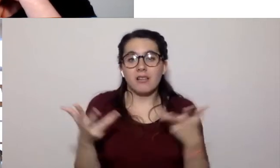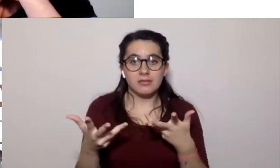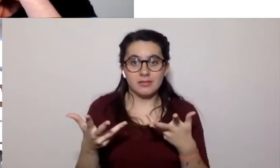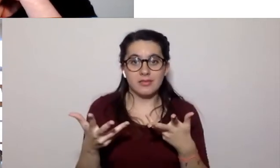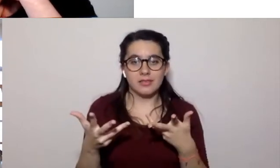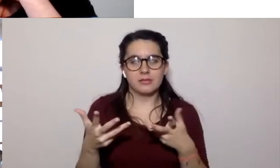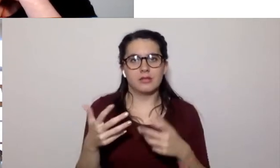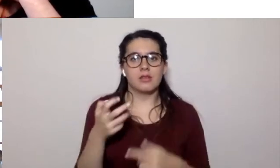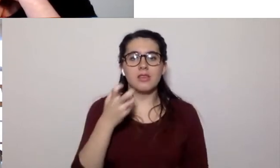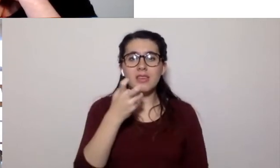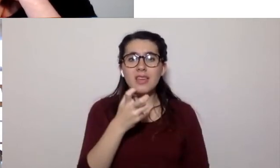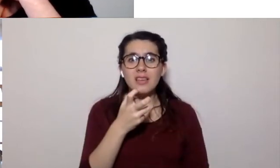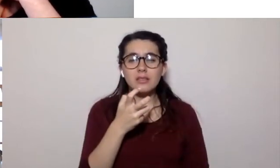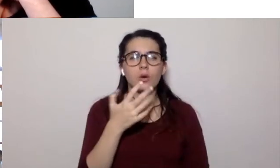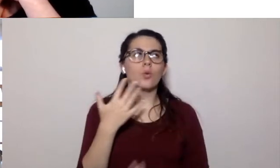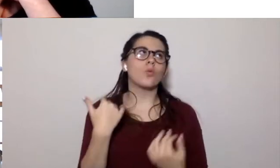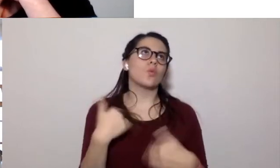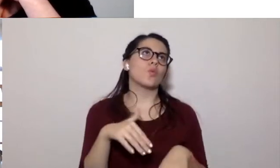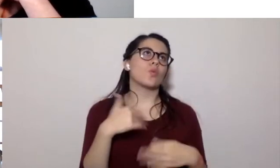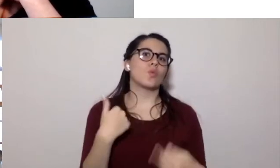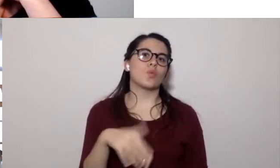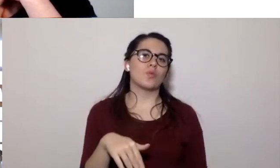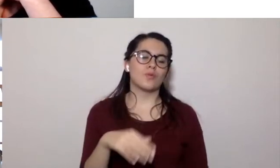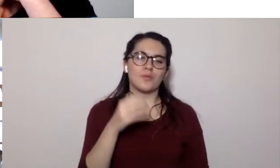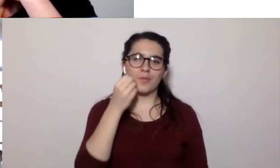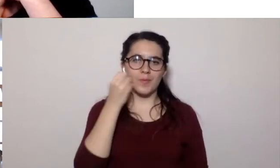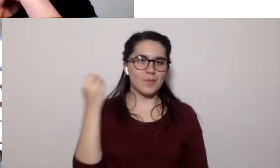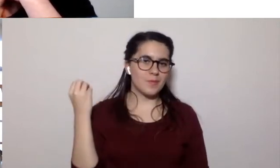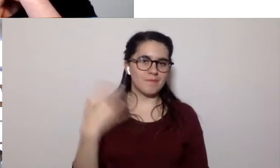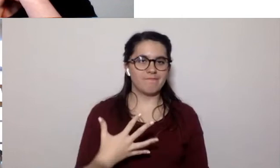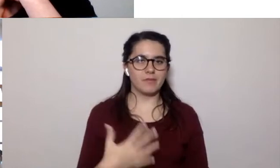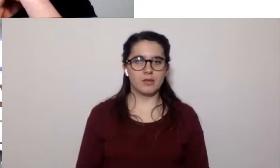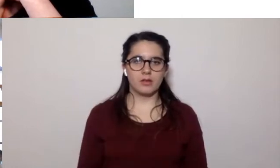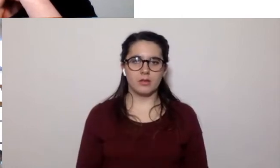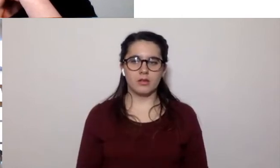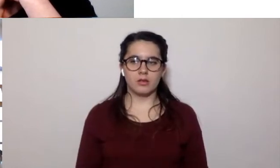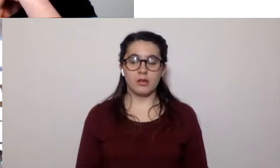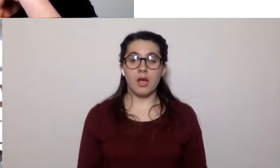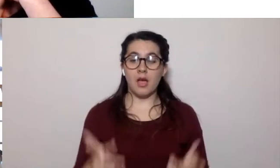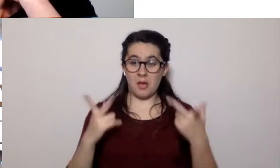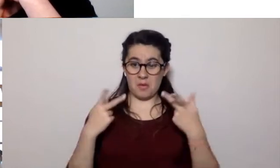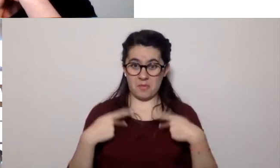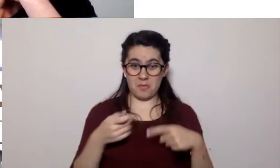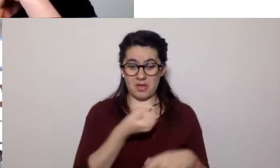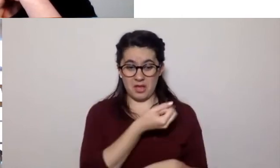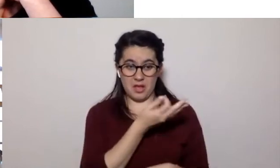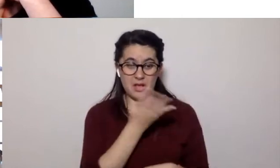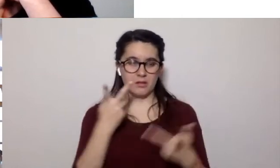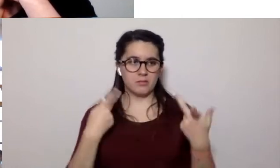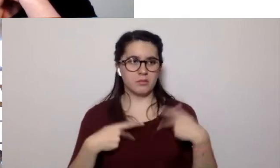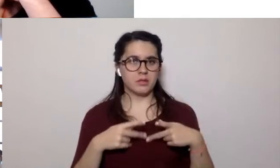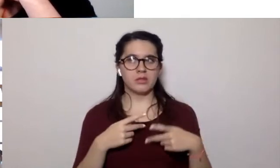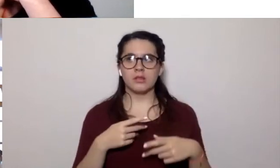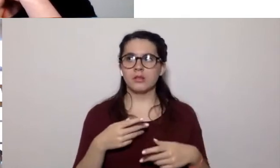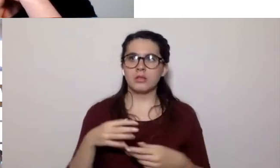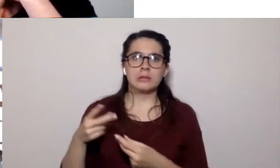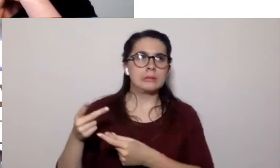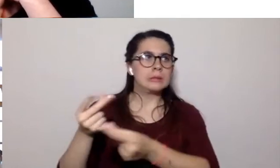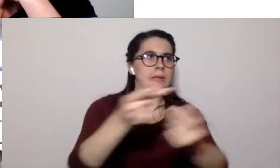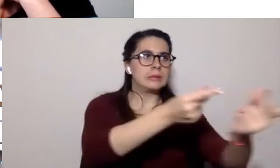que pensamos que si no hacemos nada estamos perdiendo el tiempo. Y en realidad estamos ganando